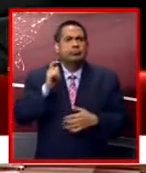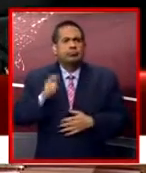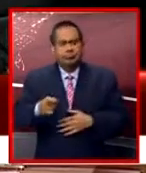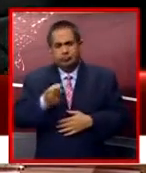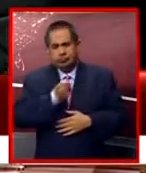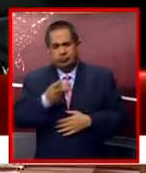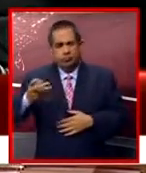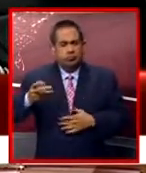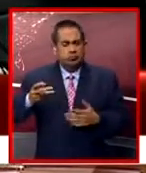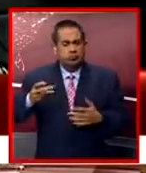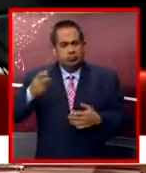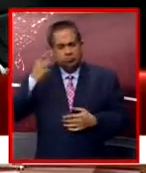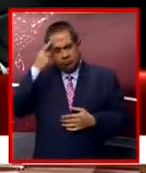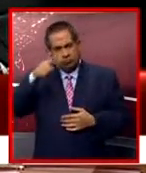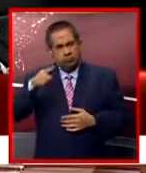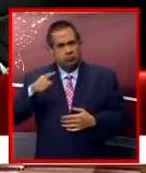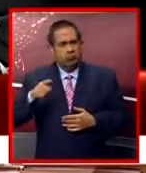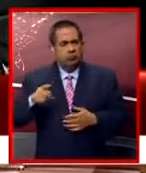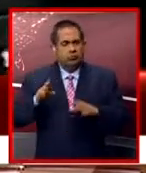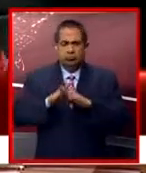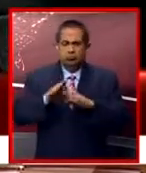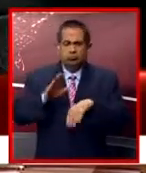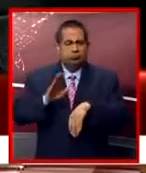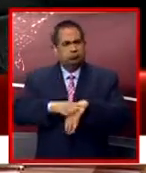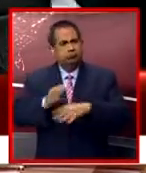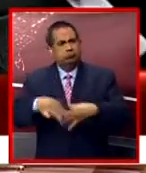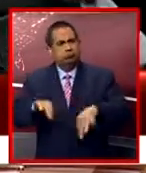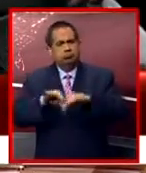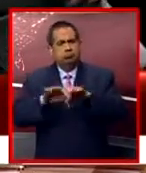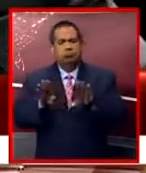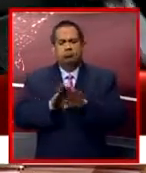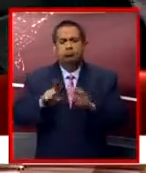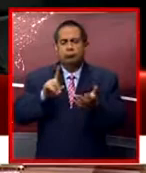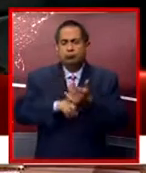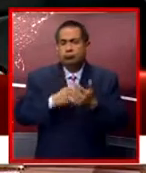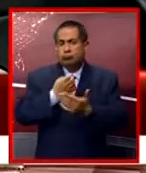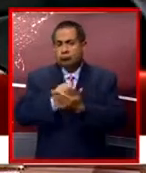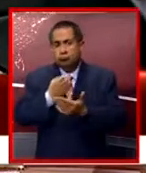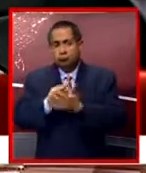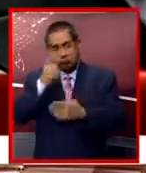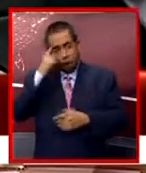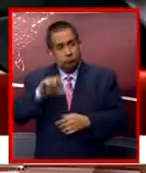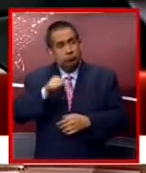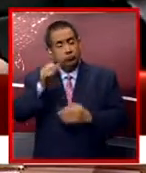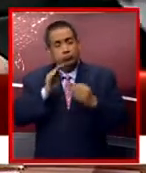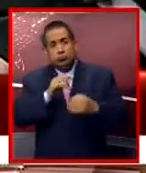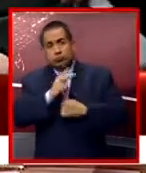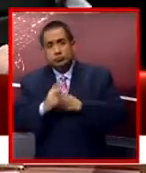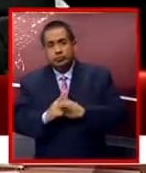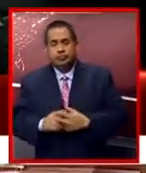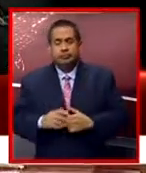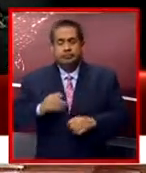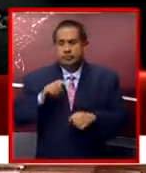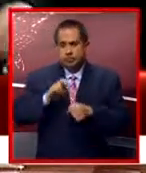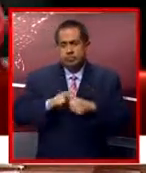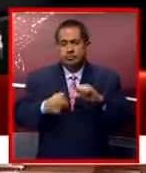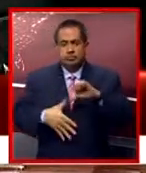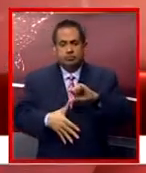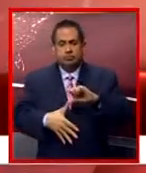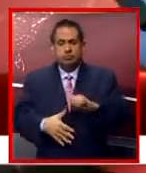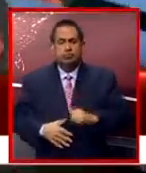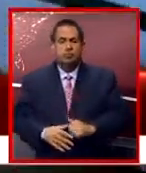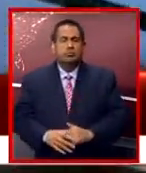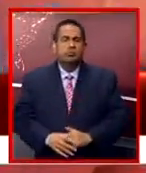estos choques externos macroeconómicos de la economía frente a otros países de América Latina.